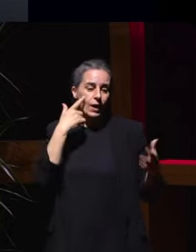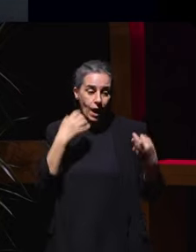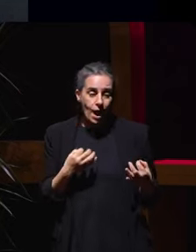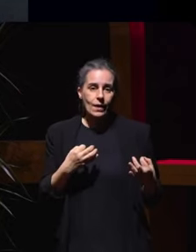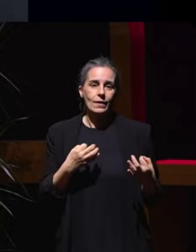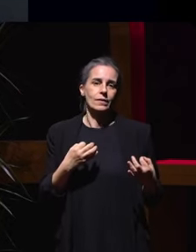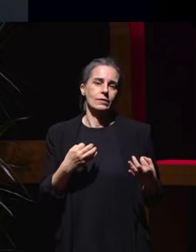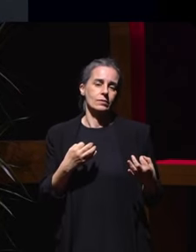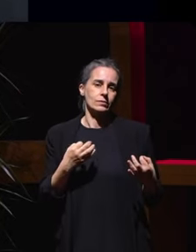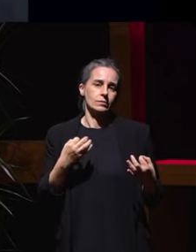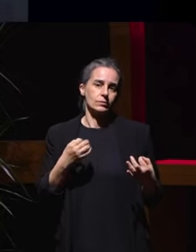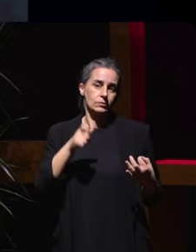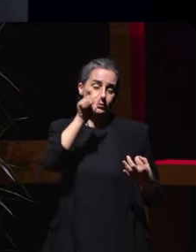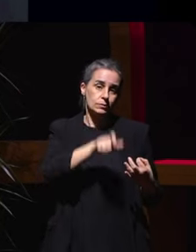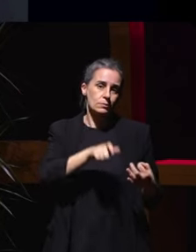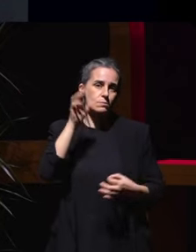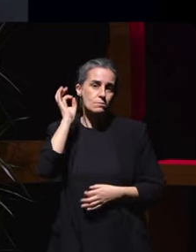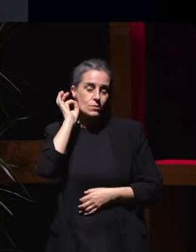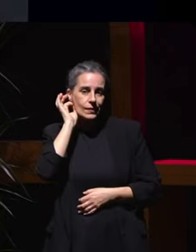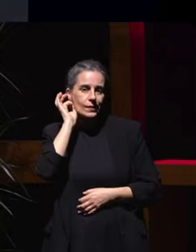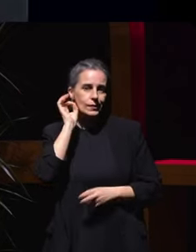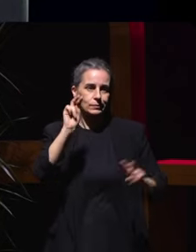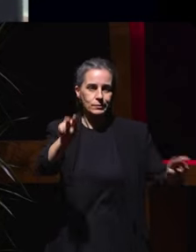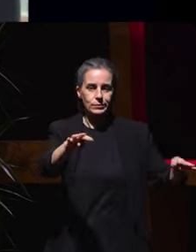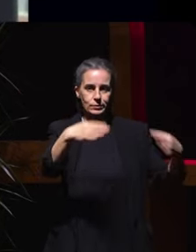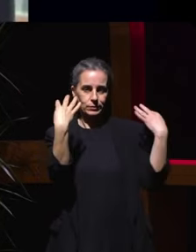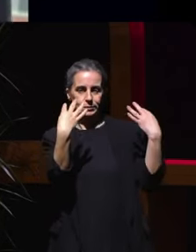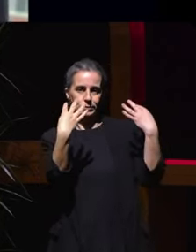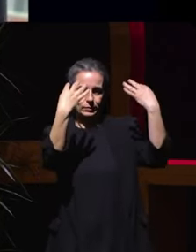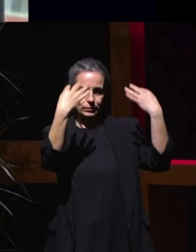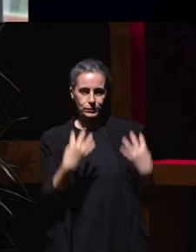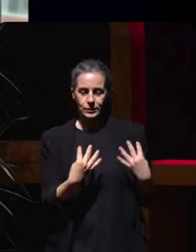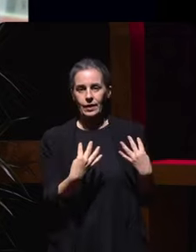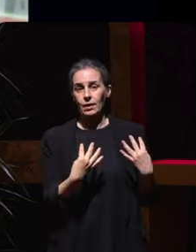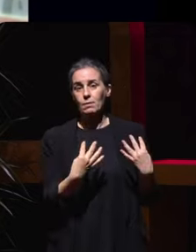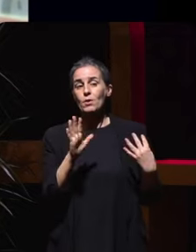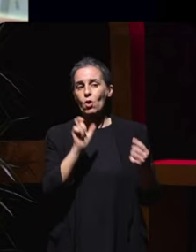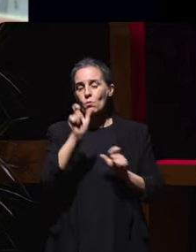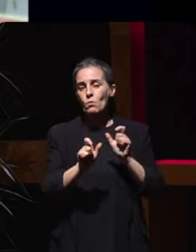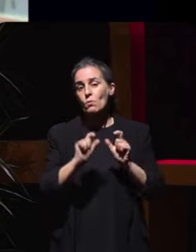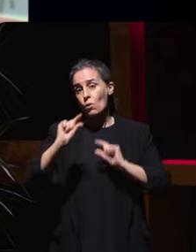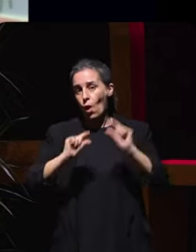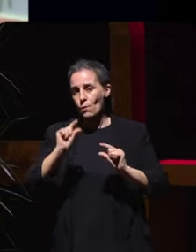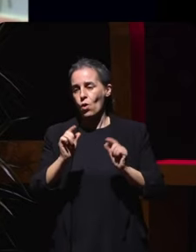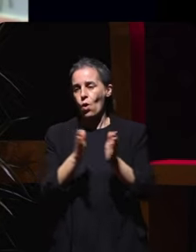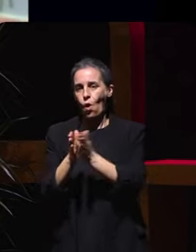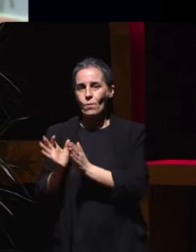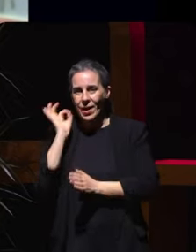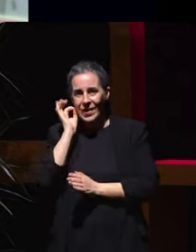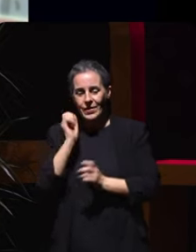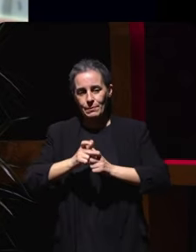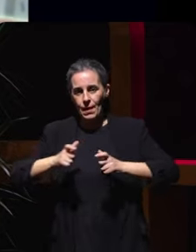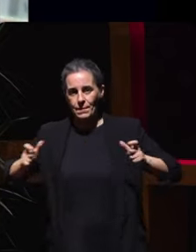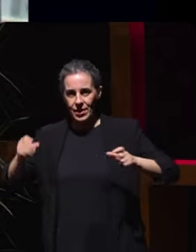mujer ha puesto el foco sobre mí, por suerte cada vez hay más compañeras en otros medios de comunicación, como